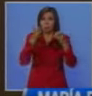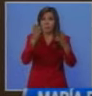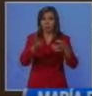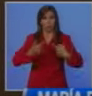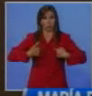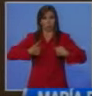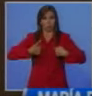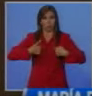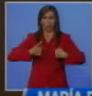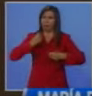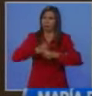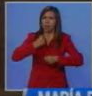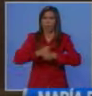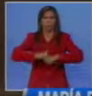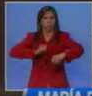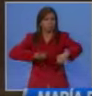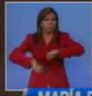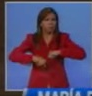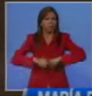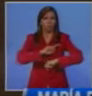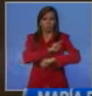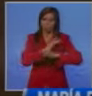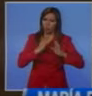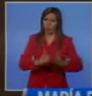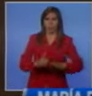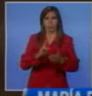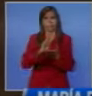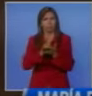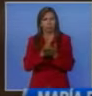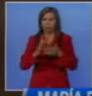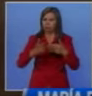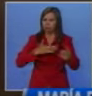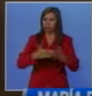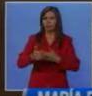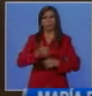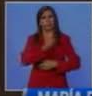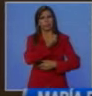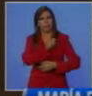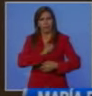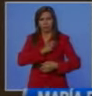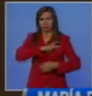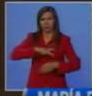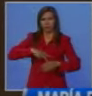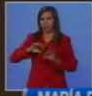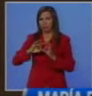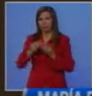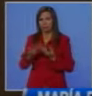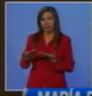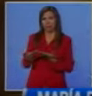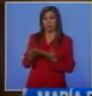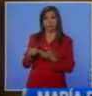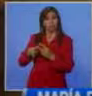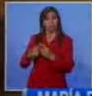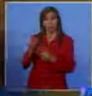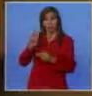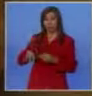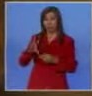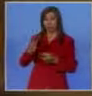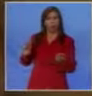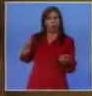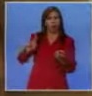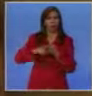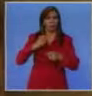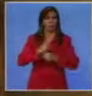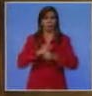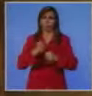trabajando sin descanso, sin sueño, con sacrificios personales y familiares desde el año 2006. El 28